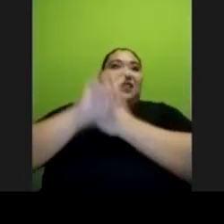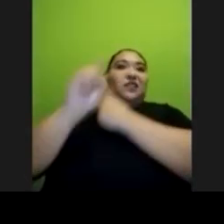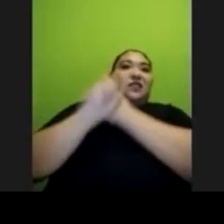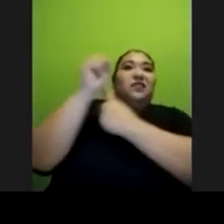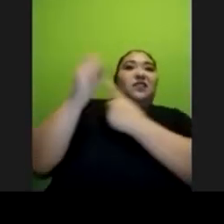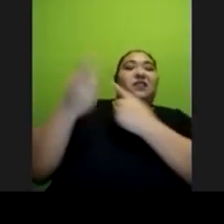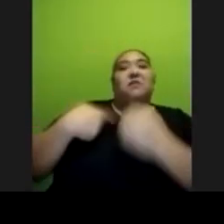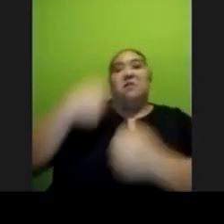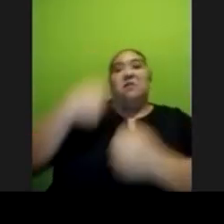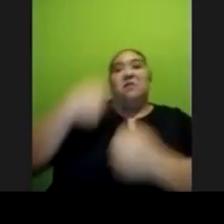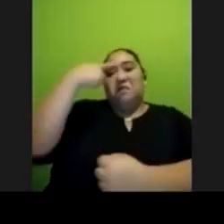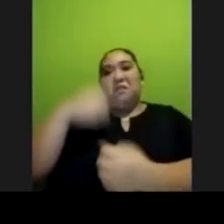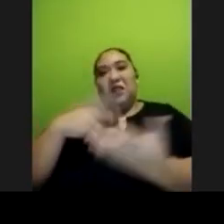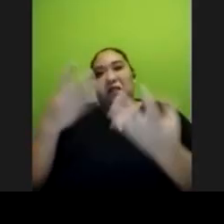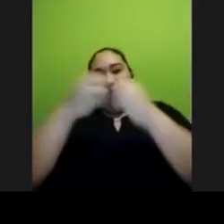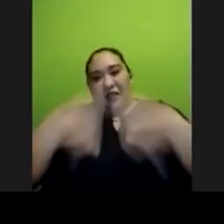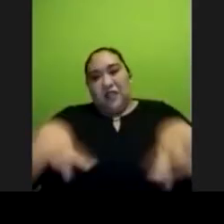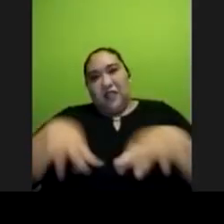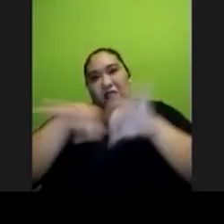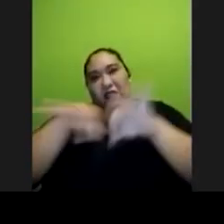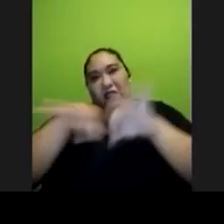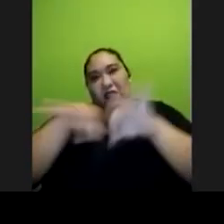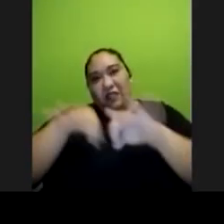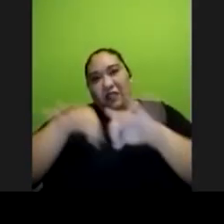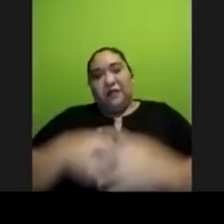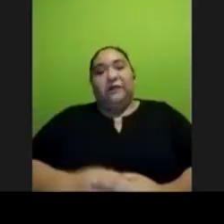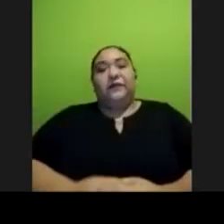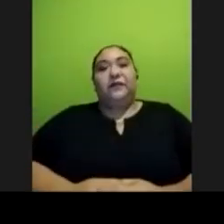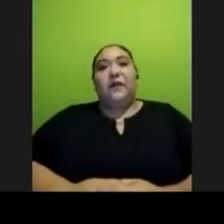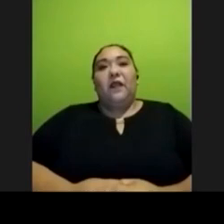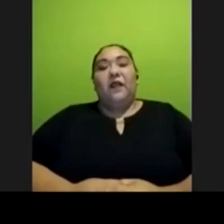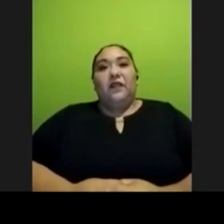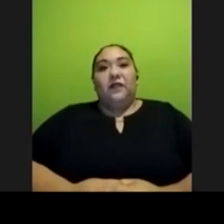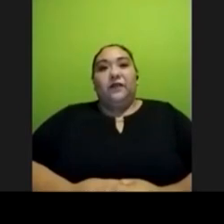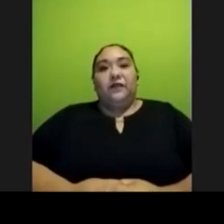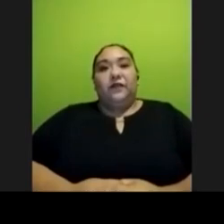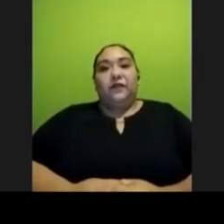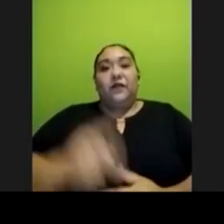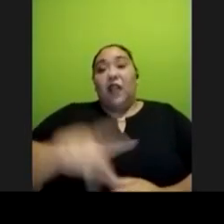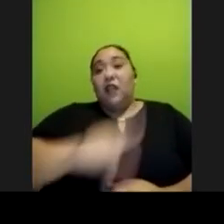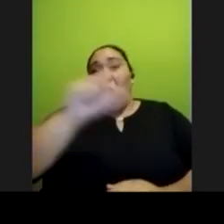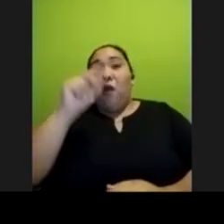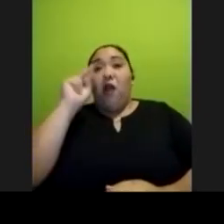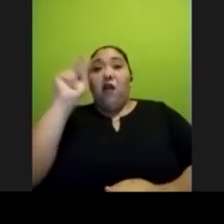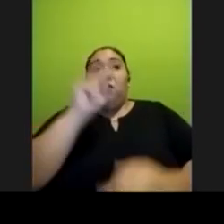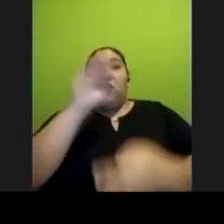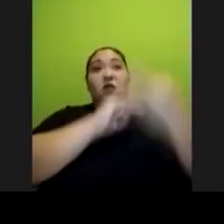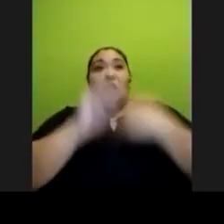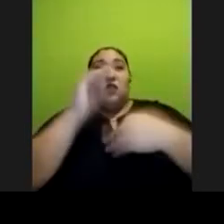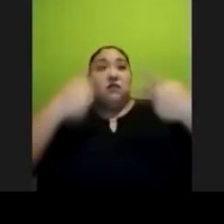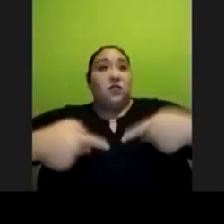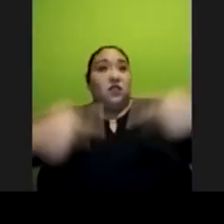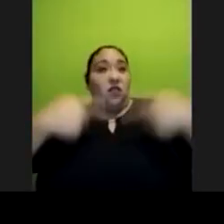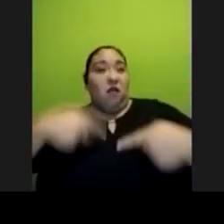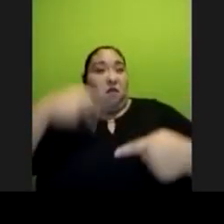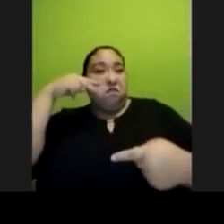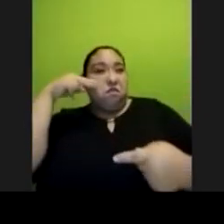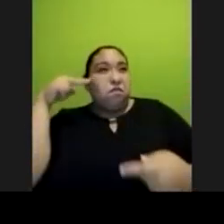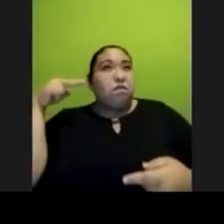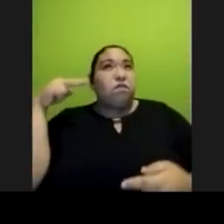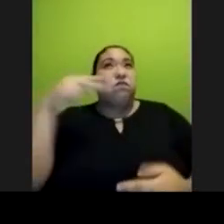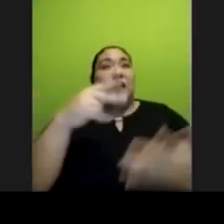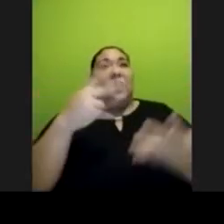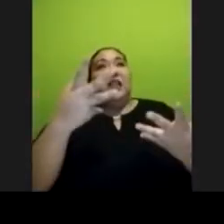Luego, lo que vemos es que para las personas que recientemente llegaron a México, por ejemplo, las personas que han llegado en los